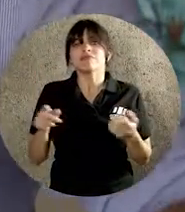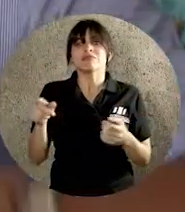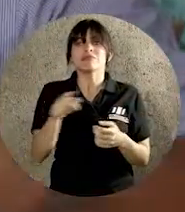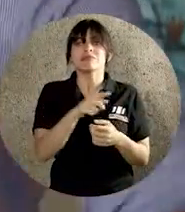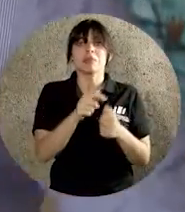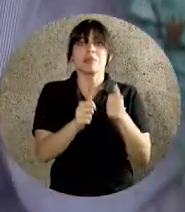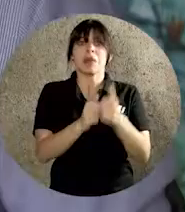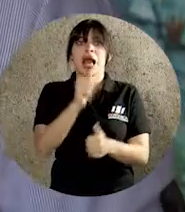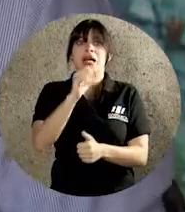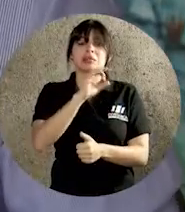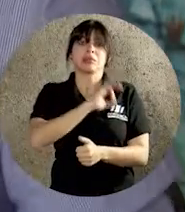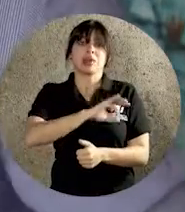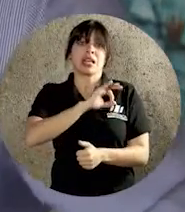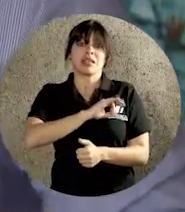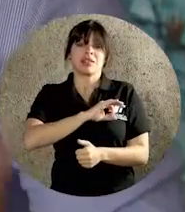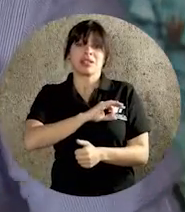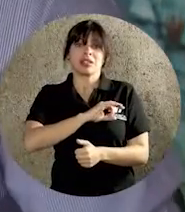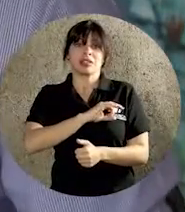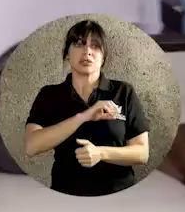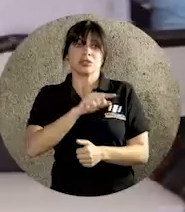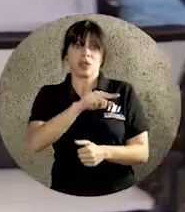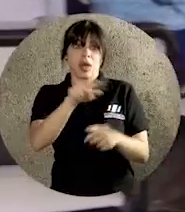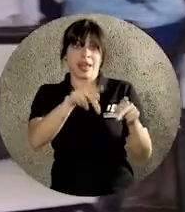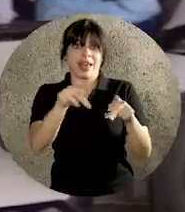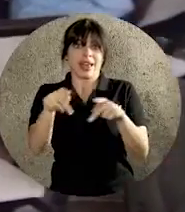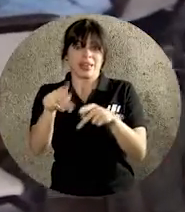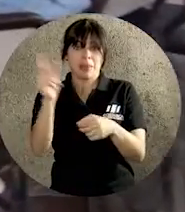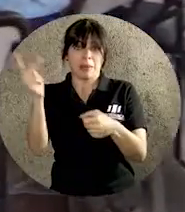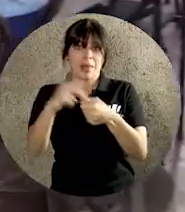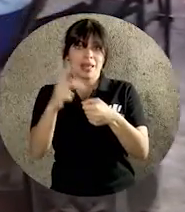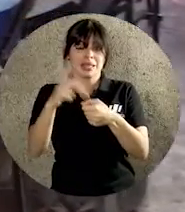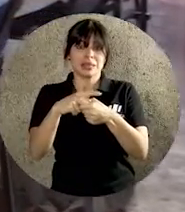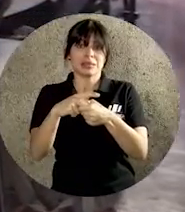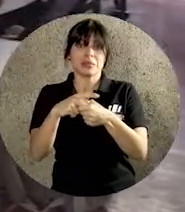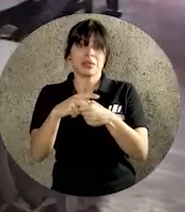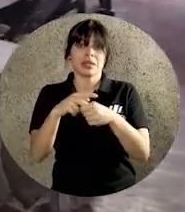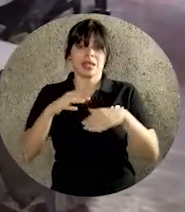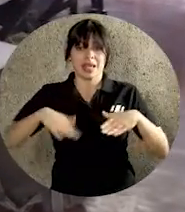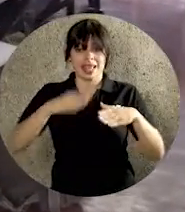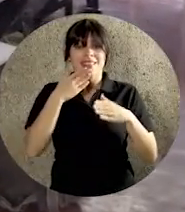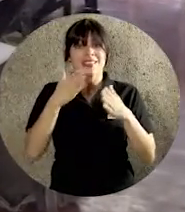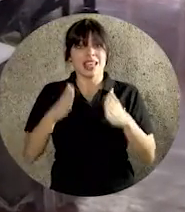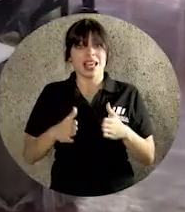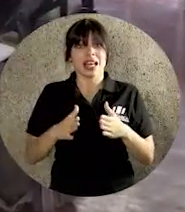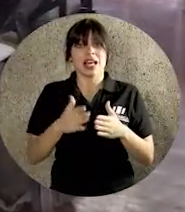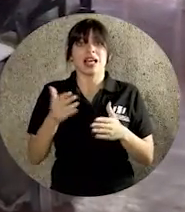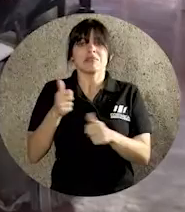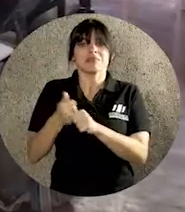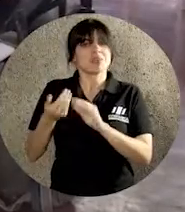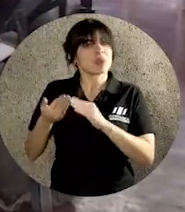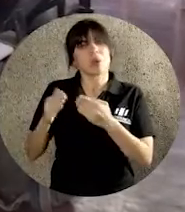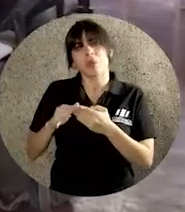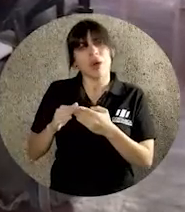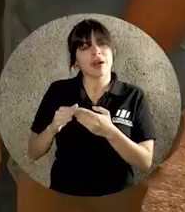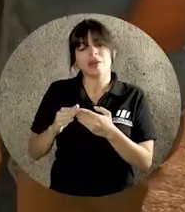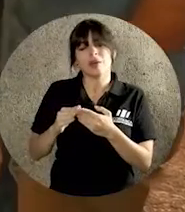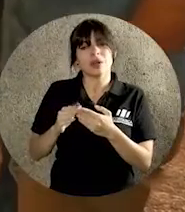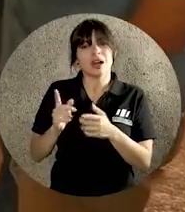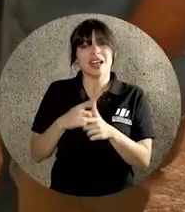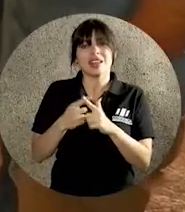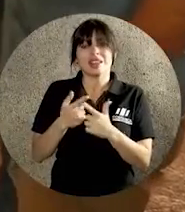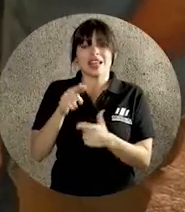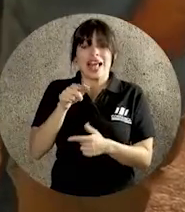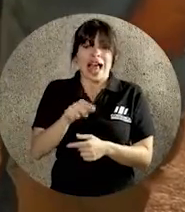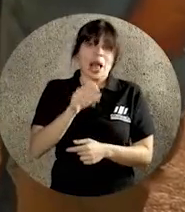son más el beneficio que da a estas gentes que son partícipes dentro del territorio indígena al mismo pueblo. Y ahí